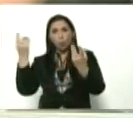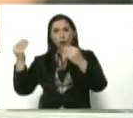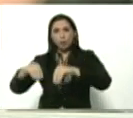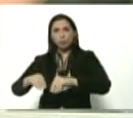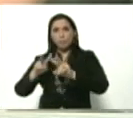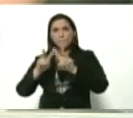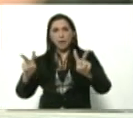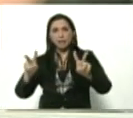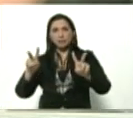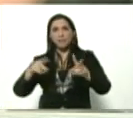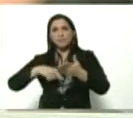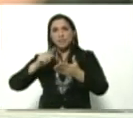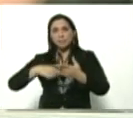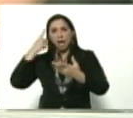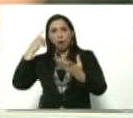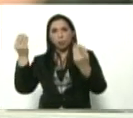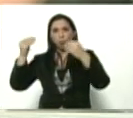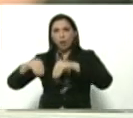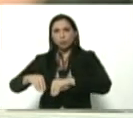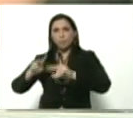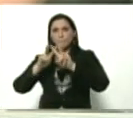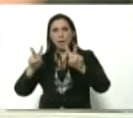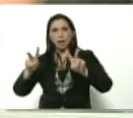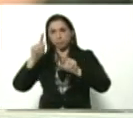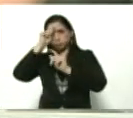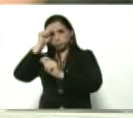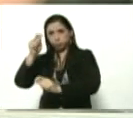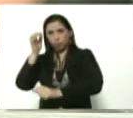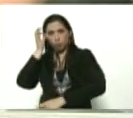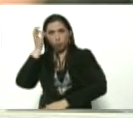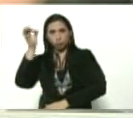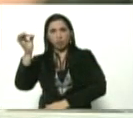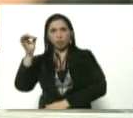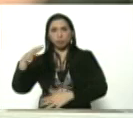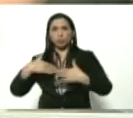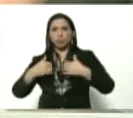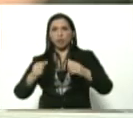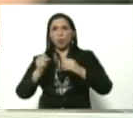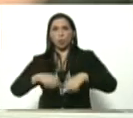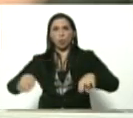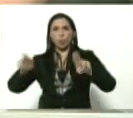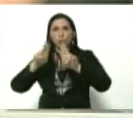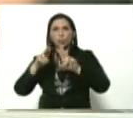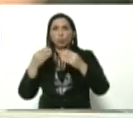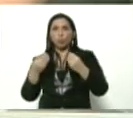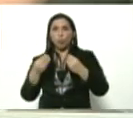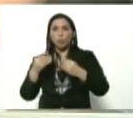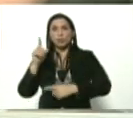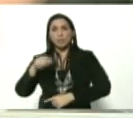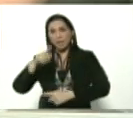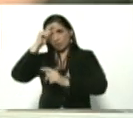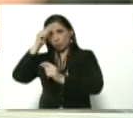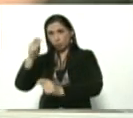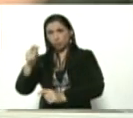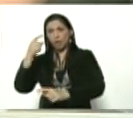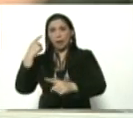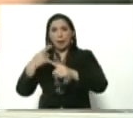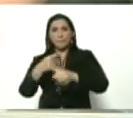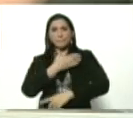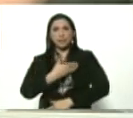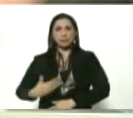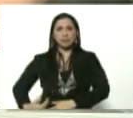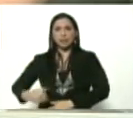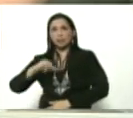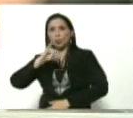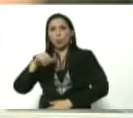firma del acuerdo de paz reconocido por el Consejo de Seguridad de la ONU, como ha sido reconocido por el expresidente Juan Manuel